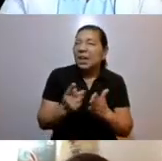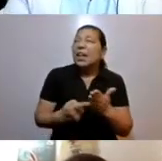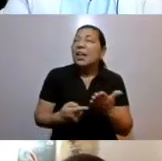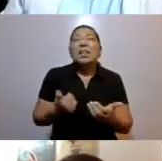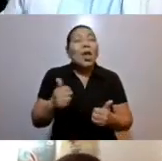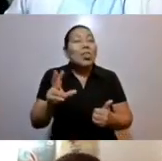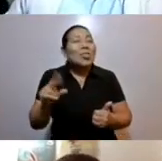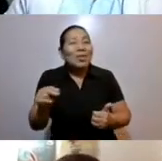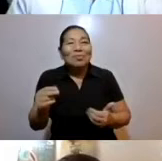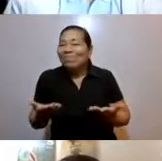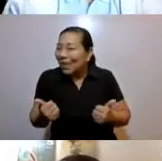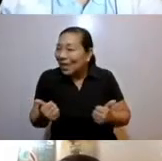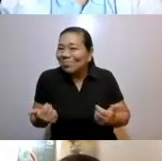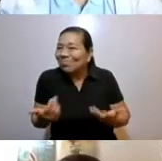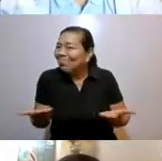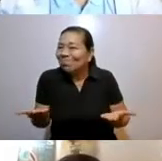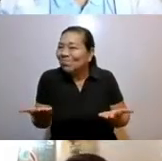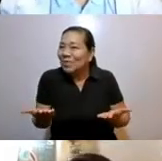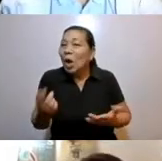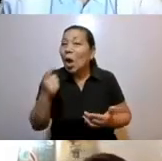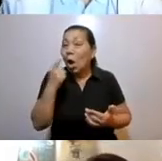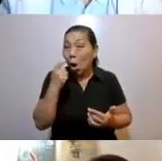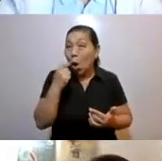anormal. Entonces, el hombre,